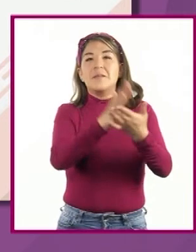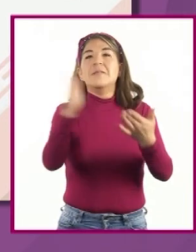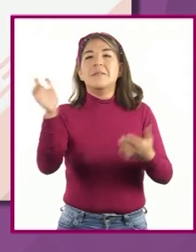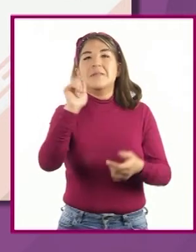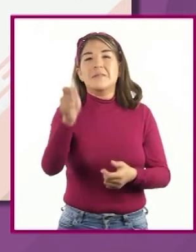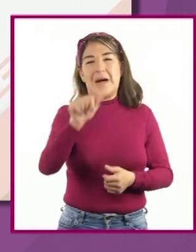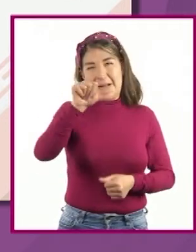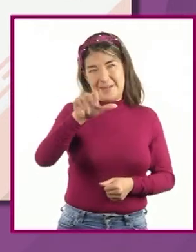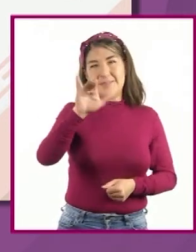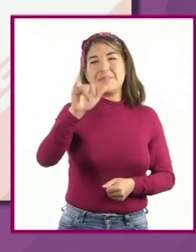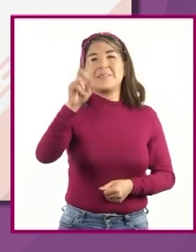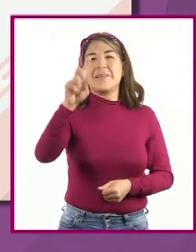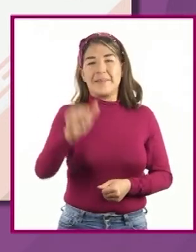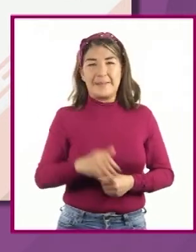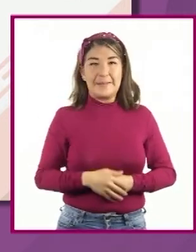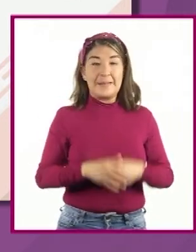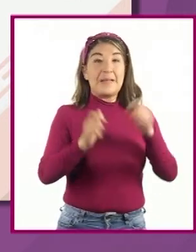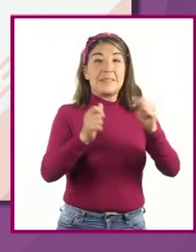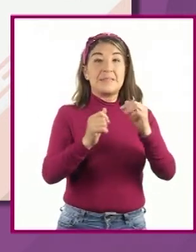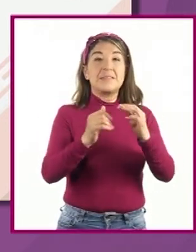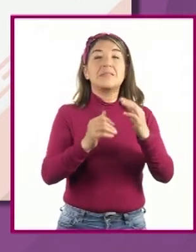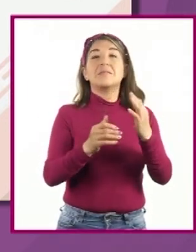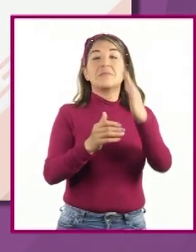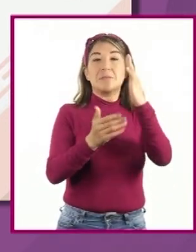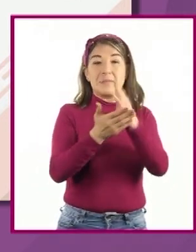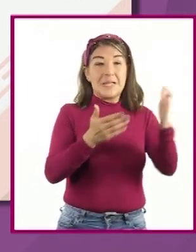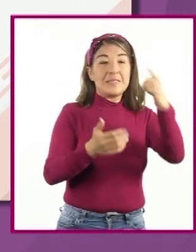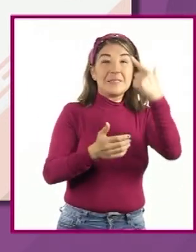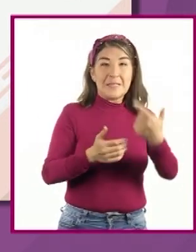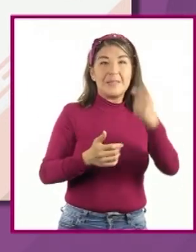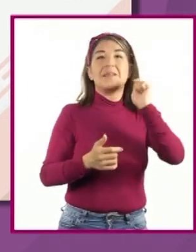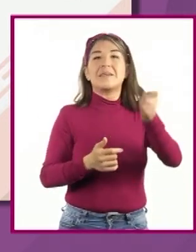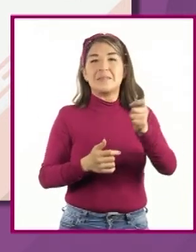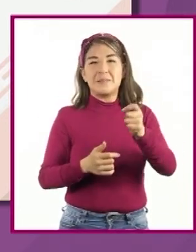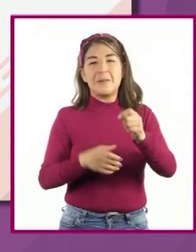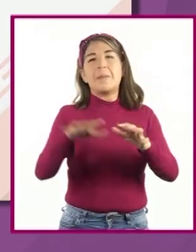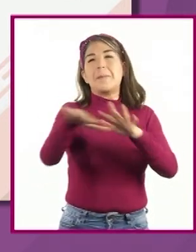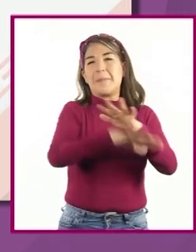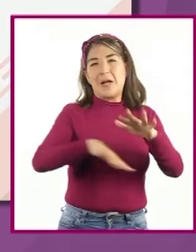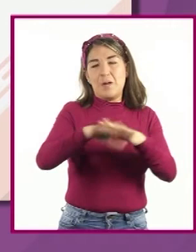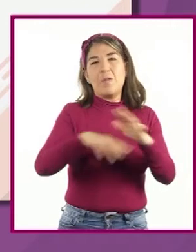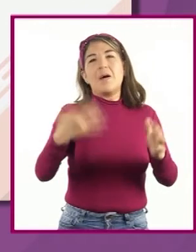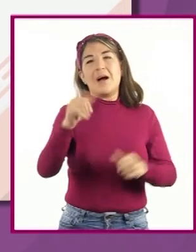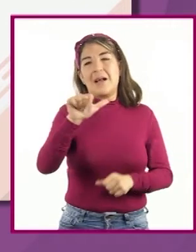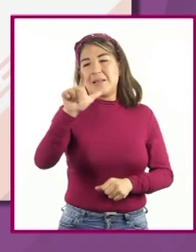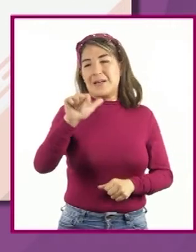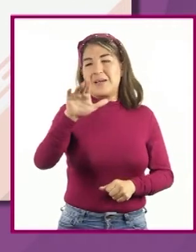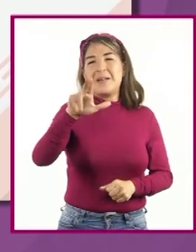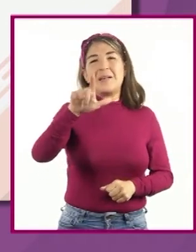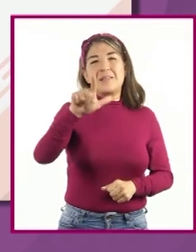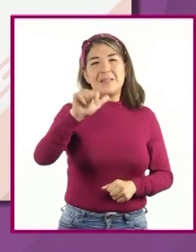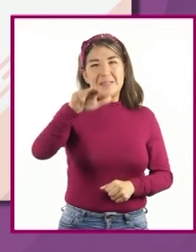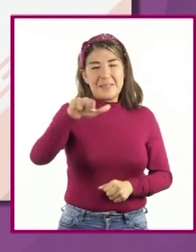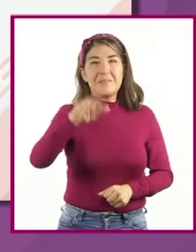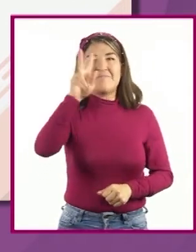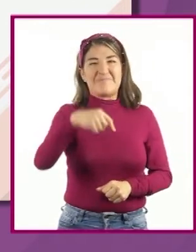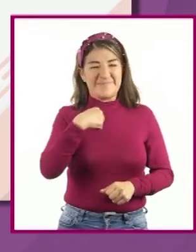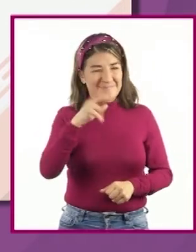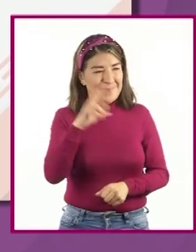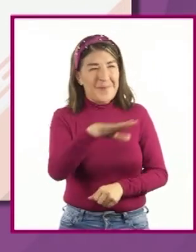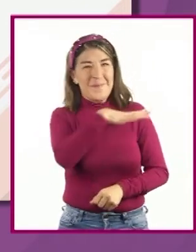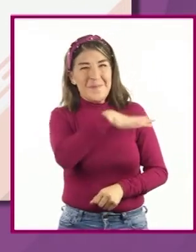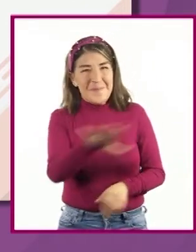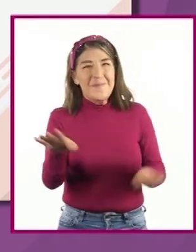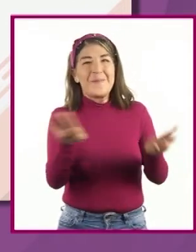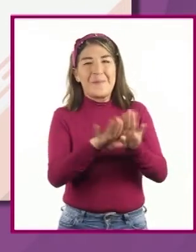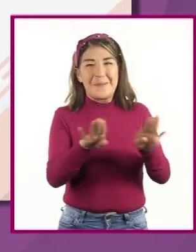disolución ácida, y si es superior a 7, se trata de una disolución básica o alcalina. Estoy asombrado,